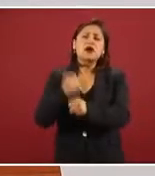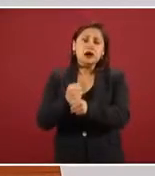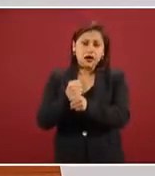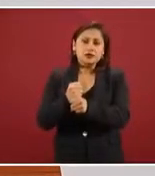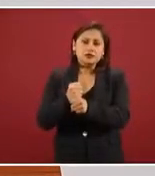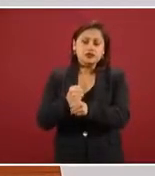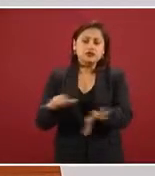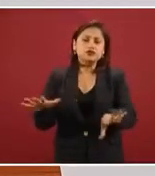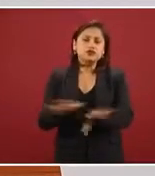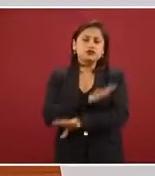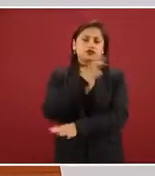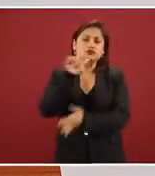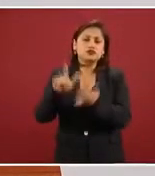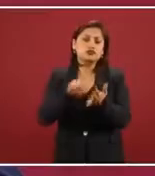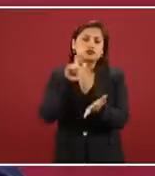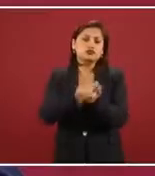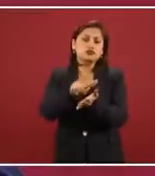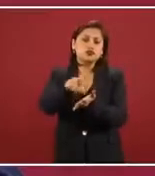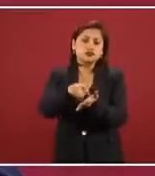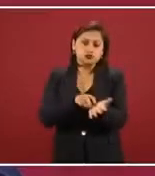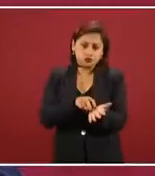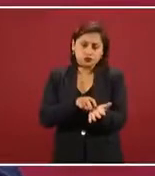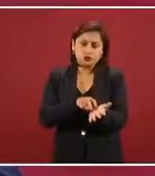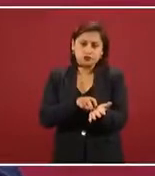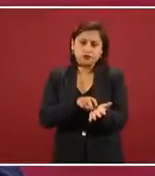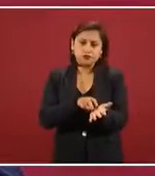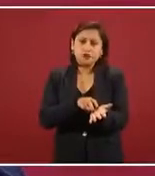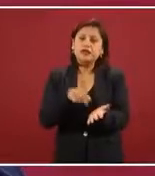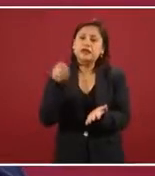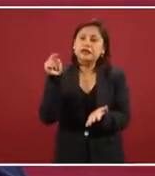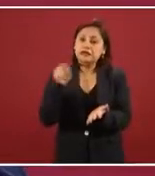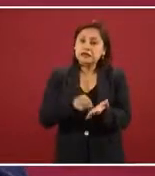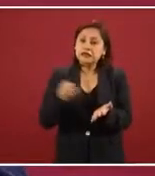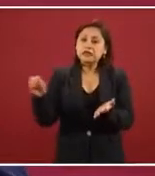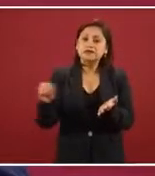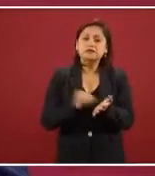reforma y se estableció